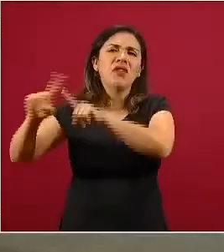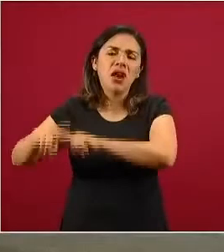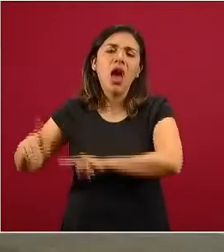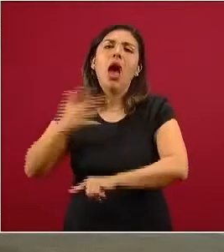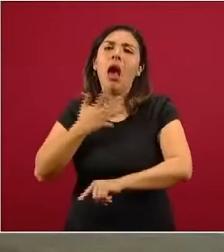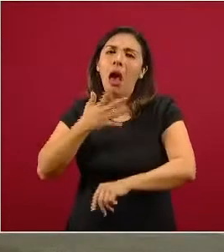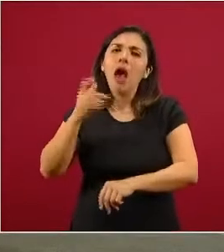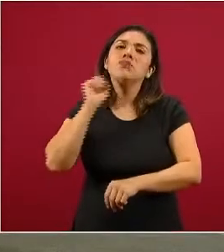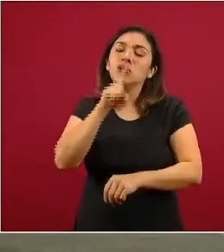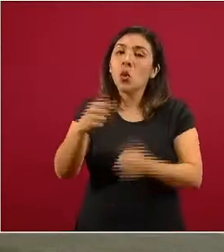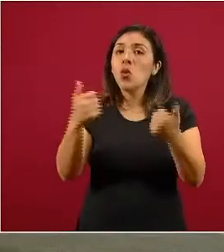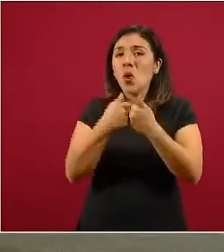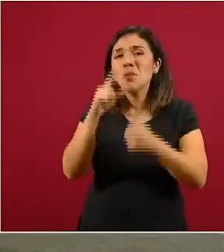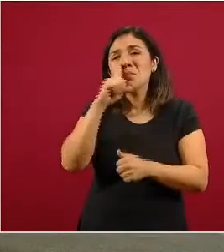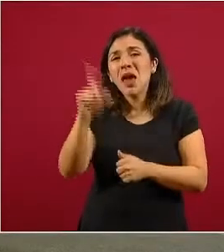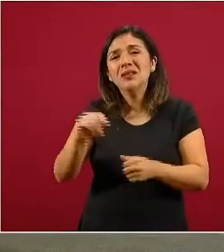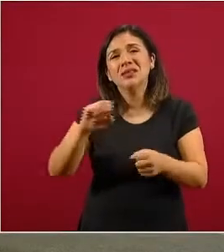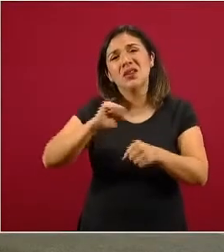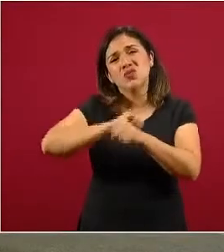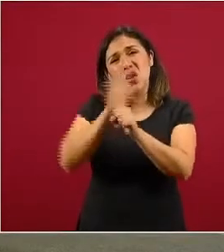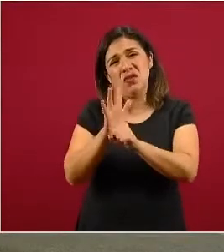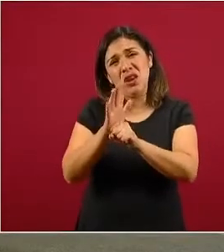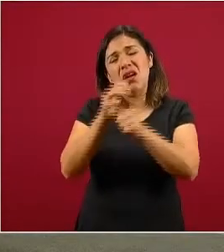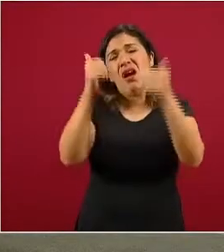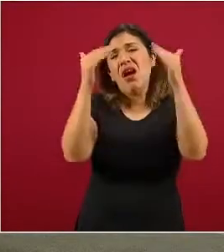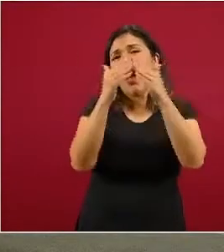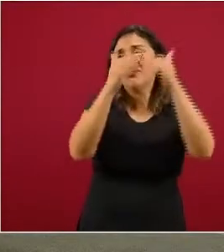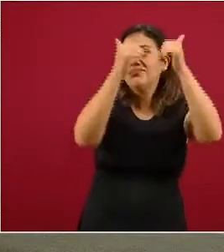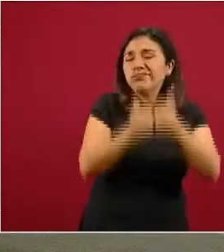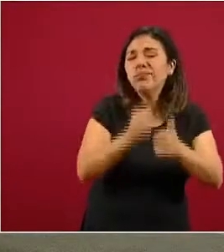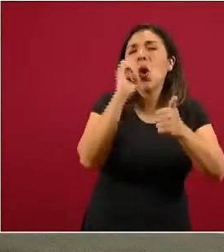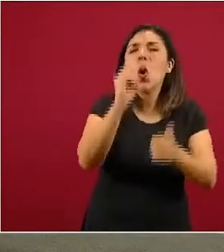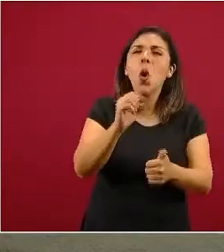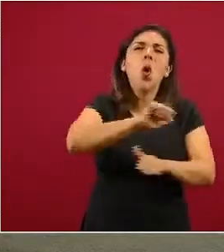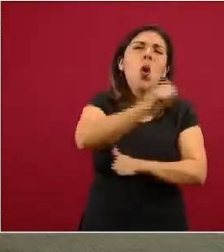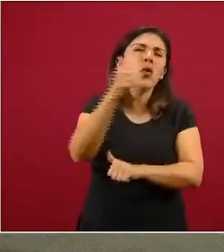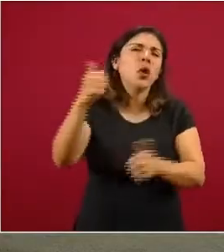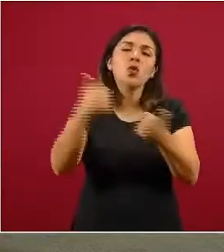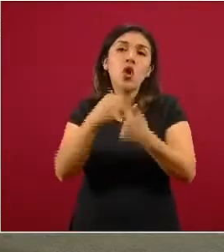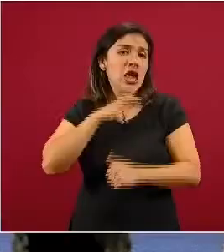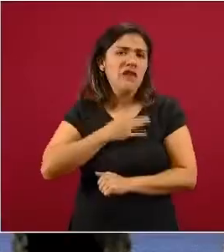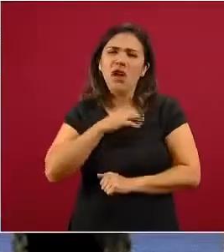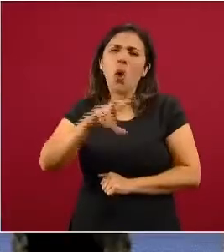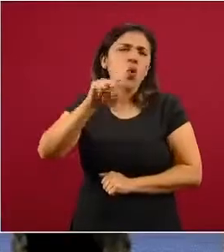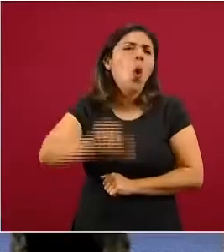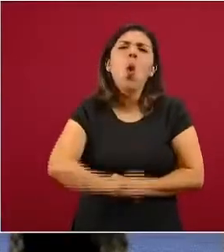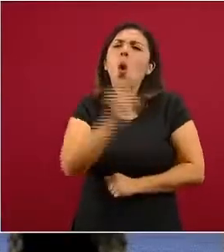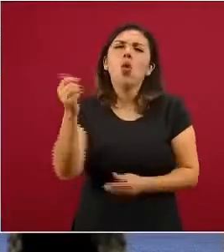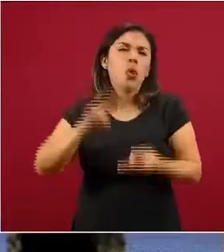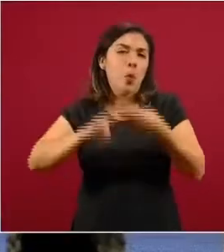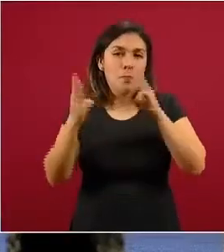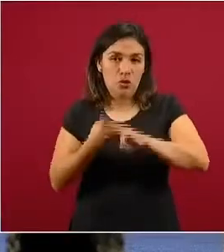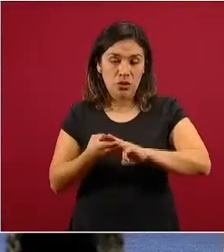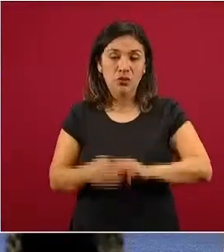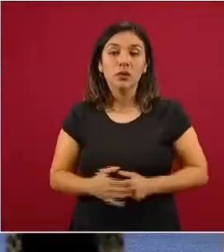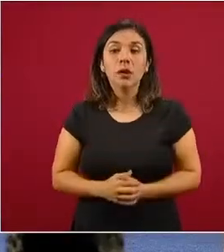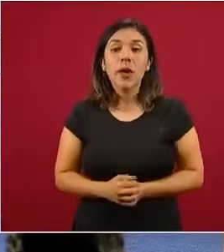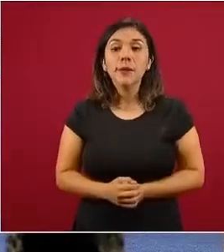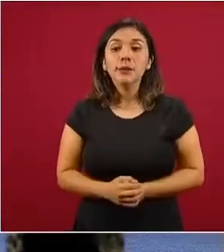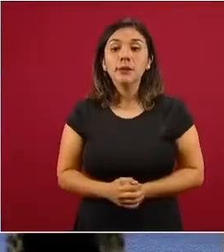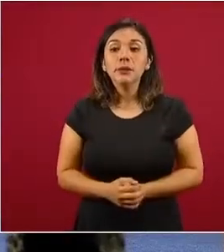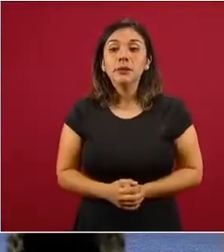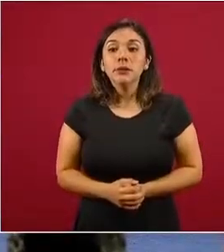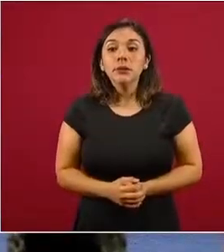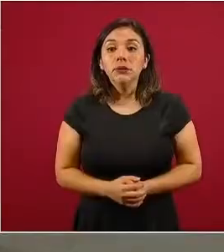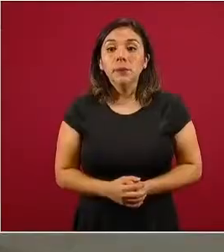que como se ha reportado día tras día, estamos reportando aquellas muertes confirmadas, en donde se tiene la confirmación